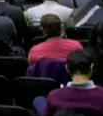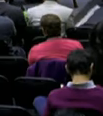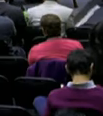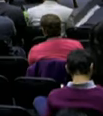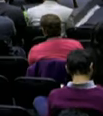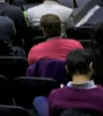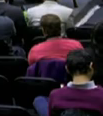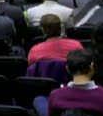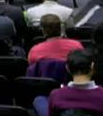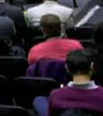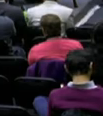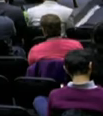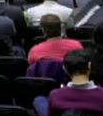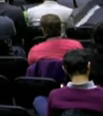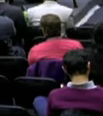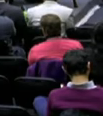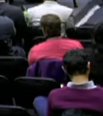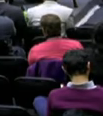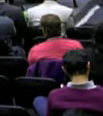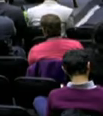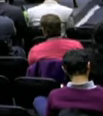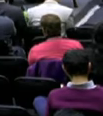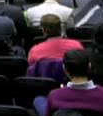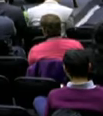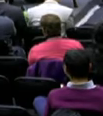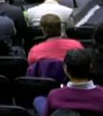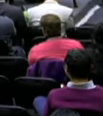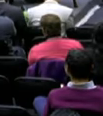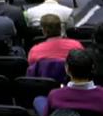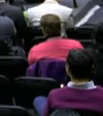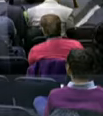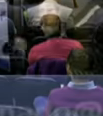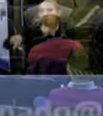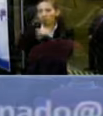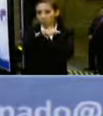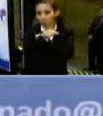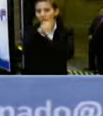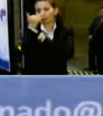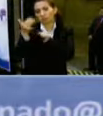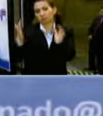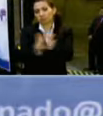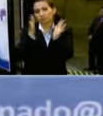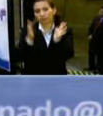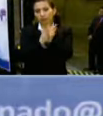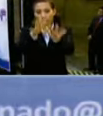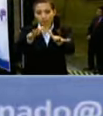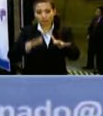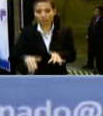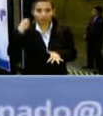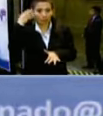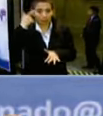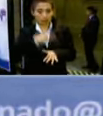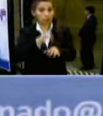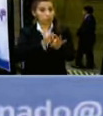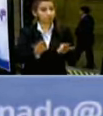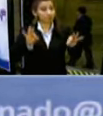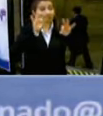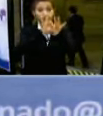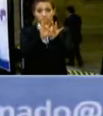estar aquí, es la primera vez que me dirijo a ustedes y que participo en un foro de esta